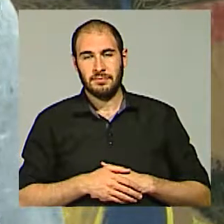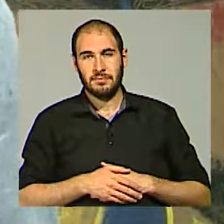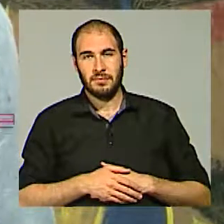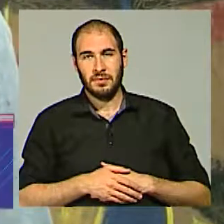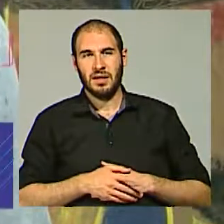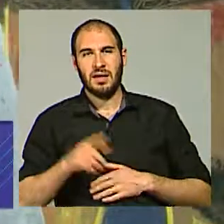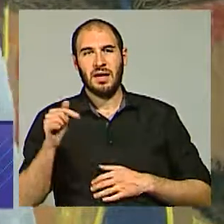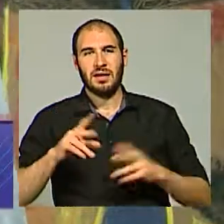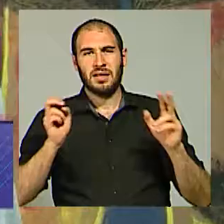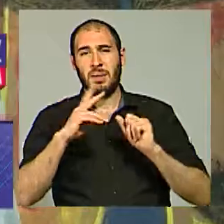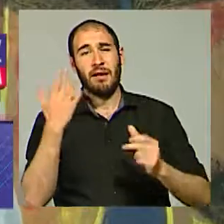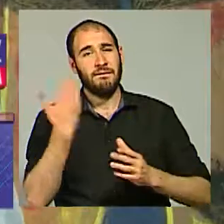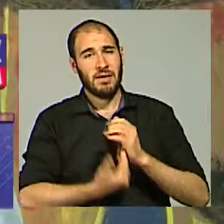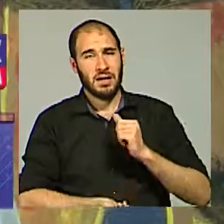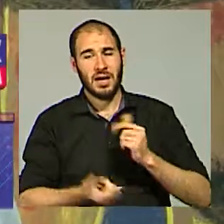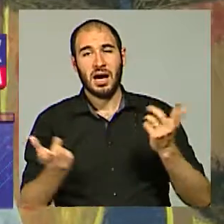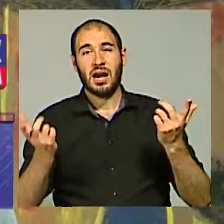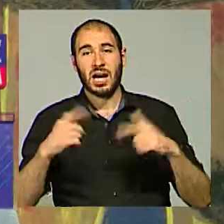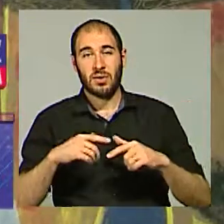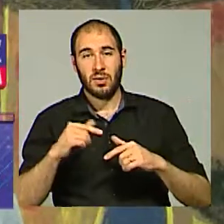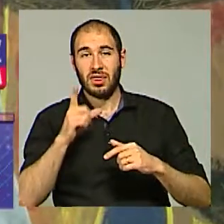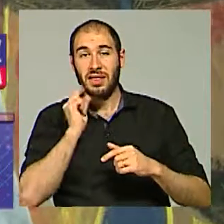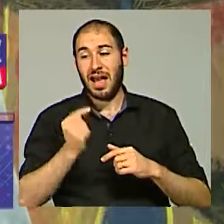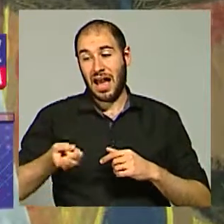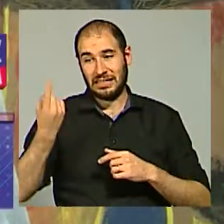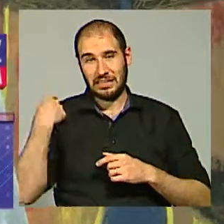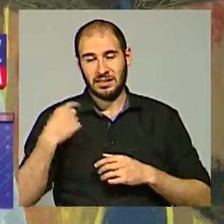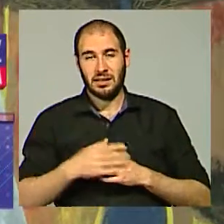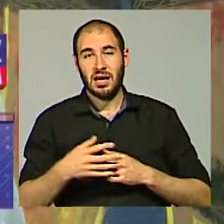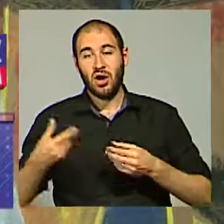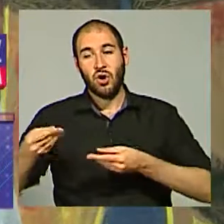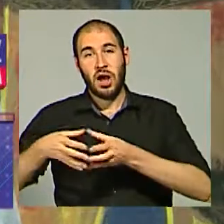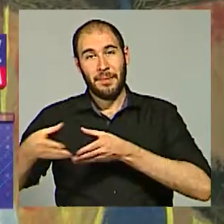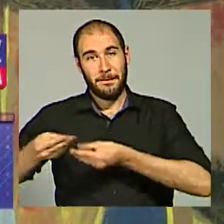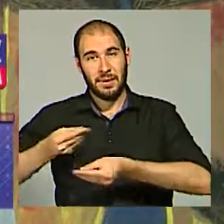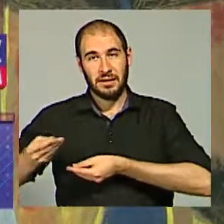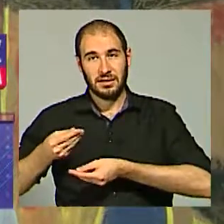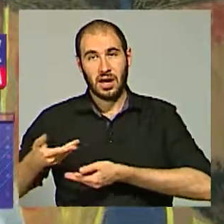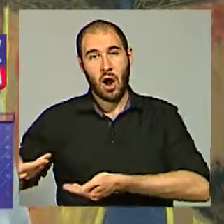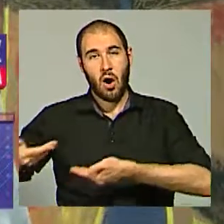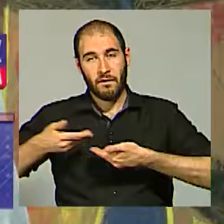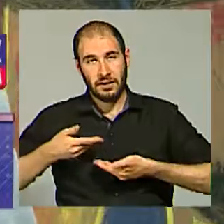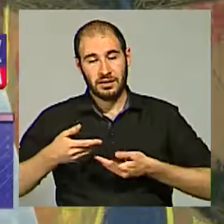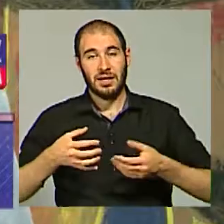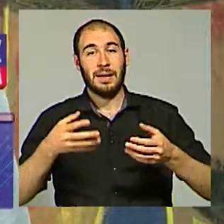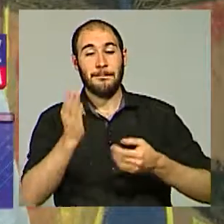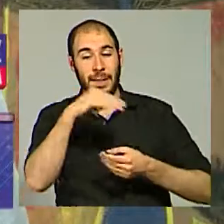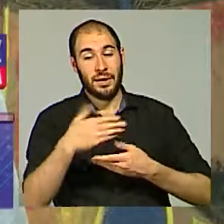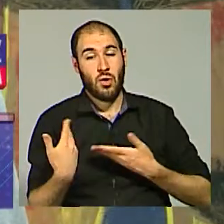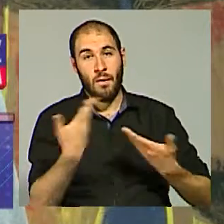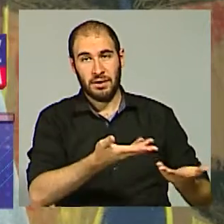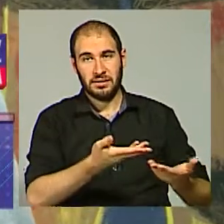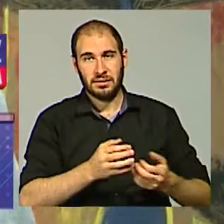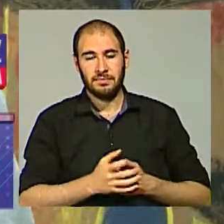esto tiene que ver con el fracaso que hubo en la reunión en el día de ayer en donde el sector empresario no ofrece o le ofrece a los bancarios